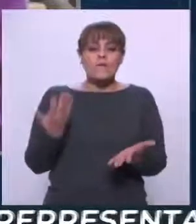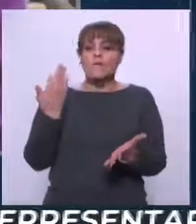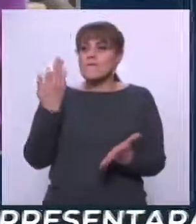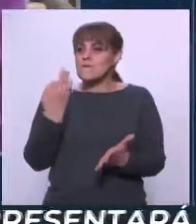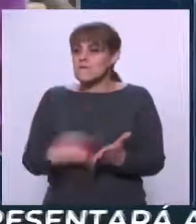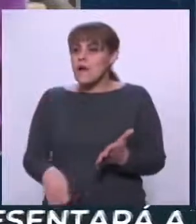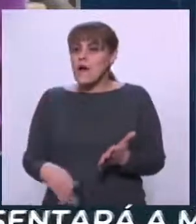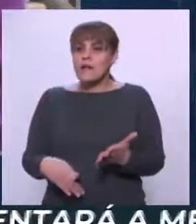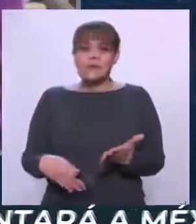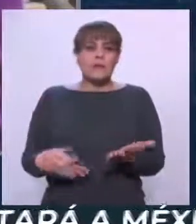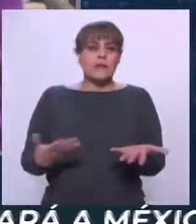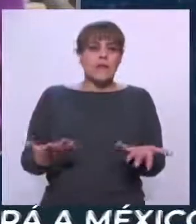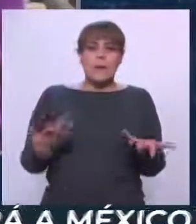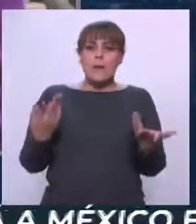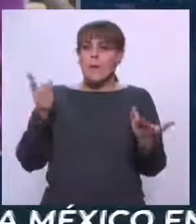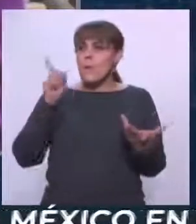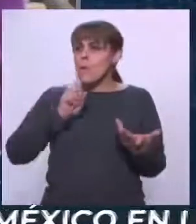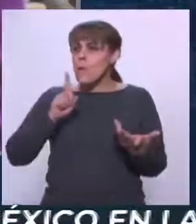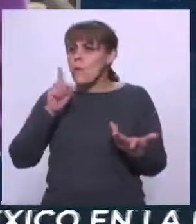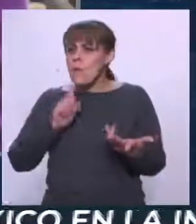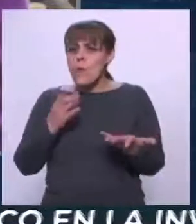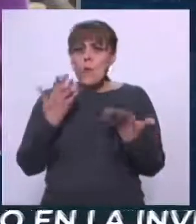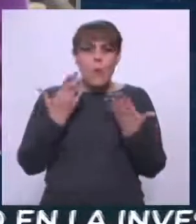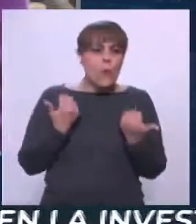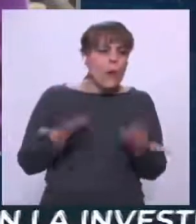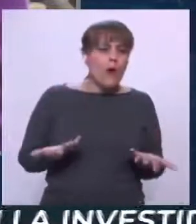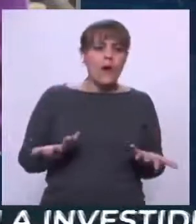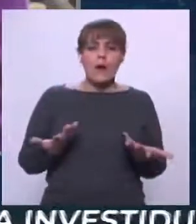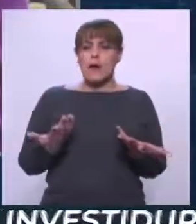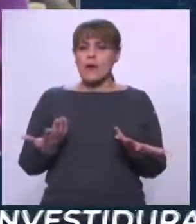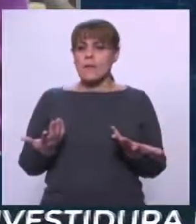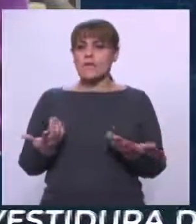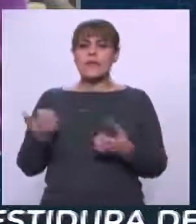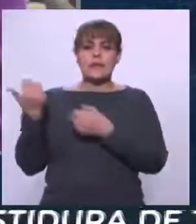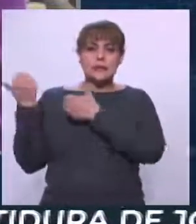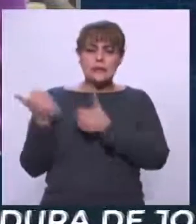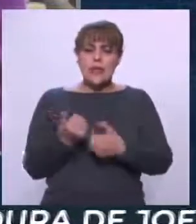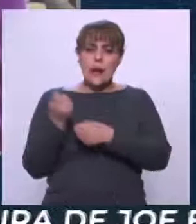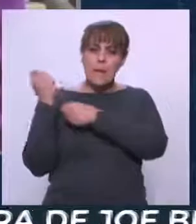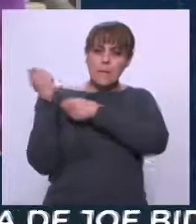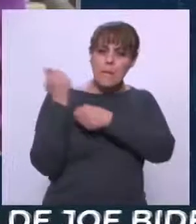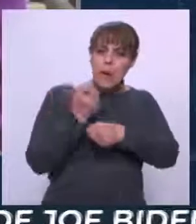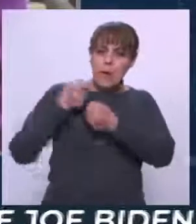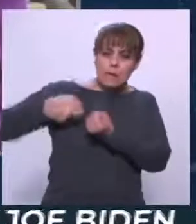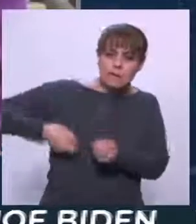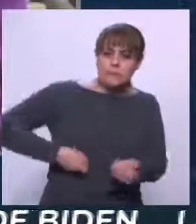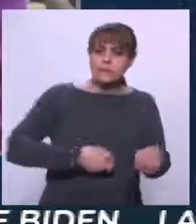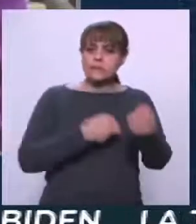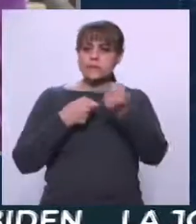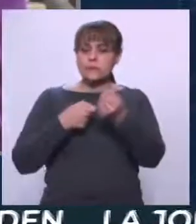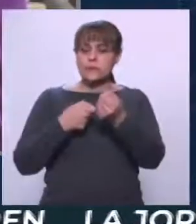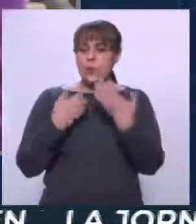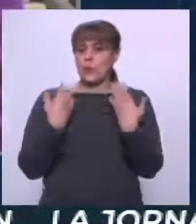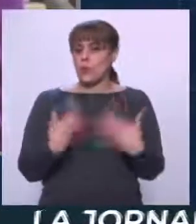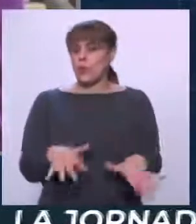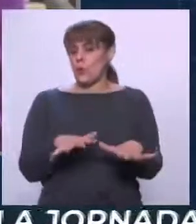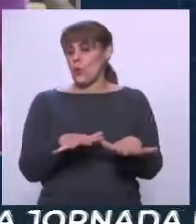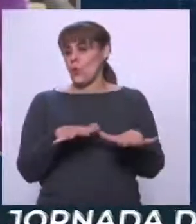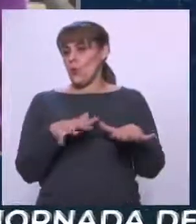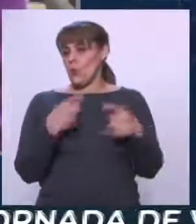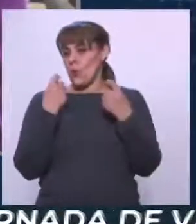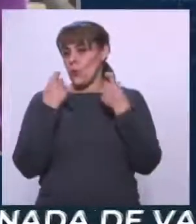habían perdido muchísimas costureras. Llegaban con picos y palas, era muy